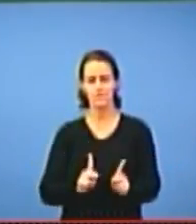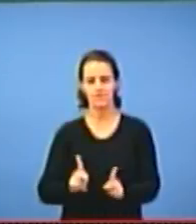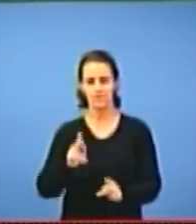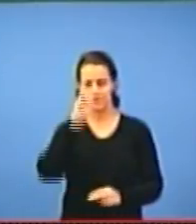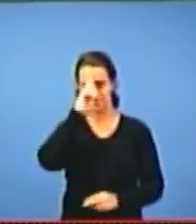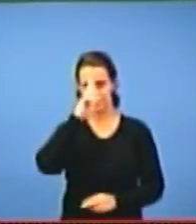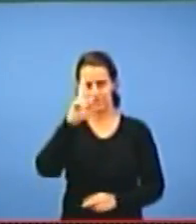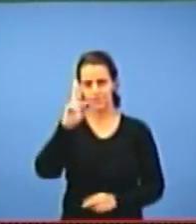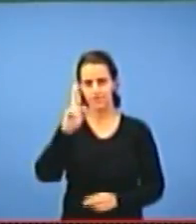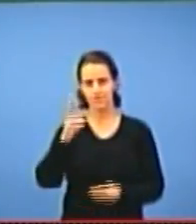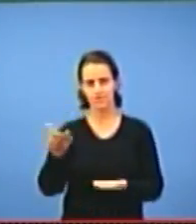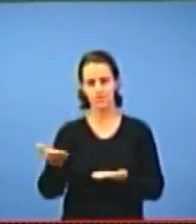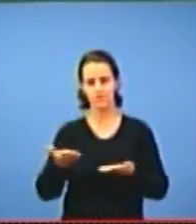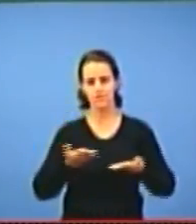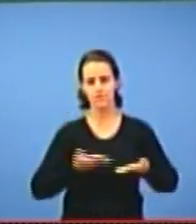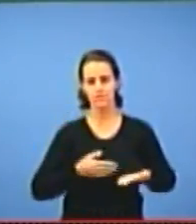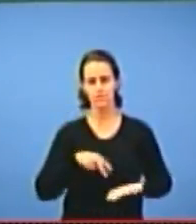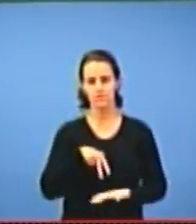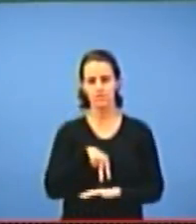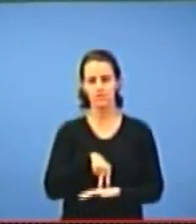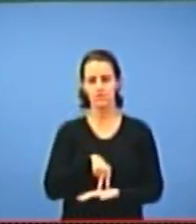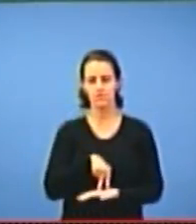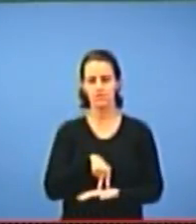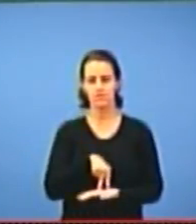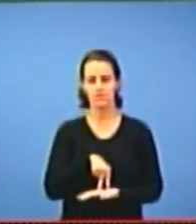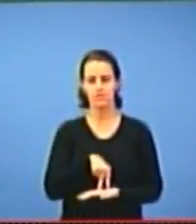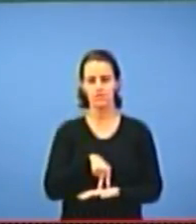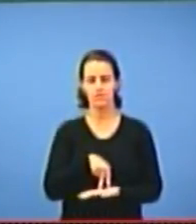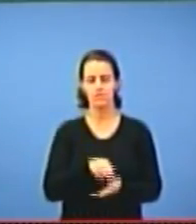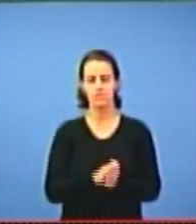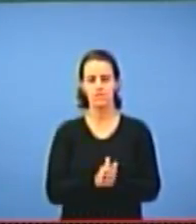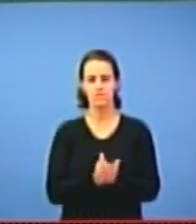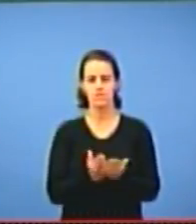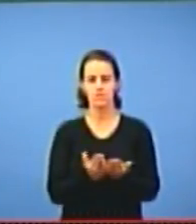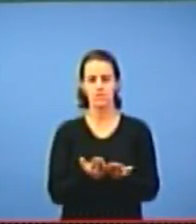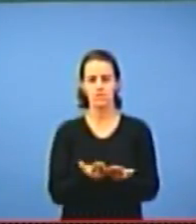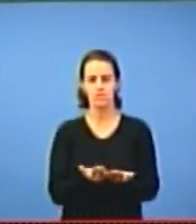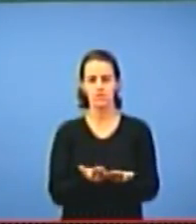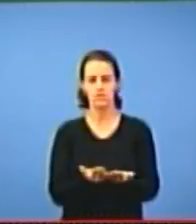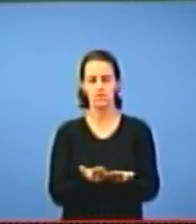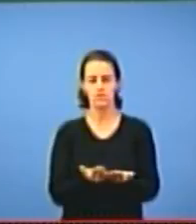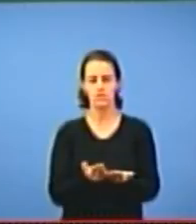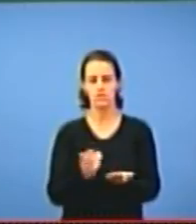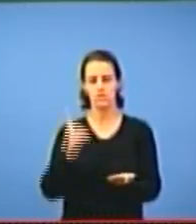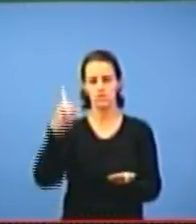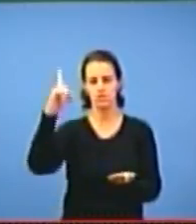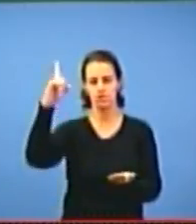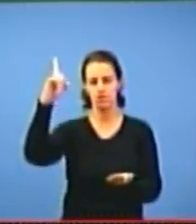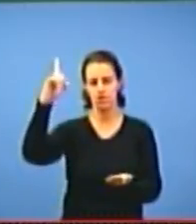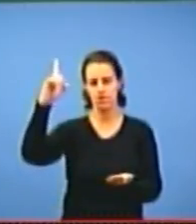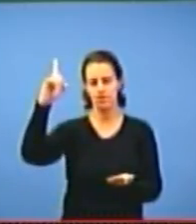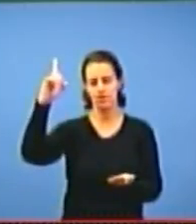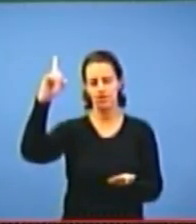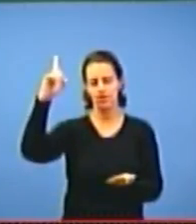Saludamos a todos con la paz del Señor. Invito a los hermanos a estar de pie para abrir la palabra del Señor.